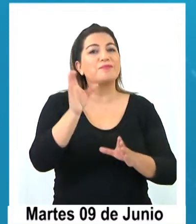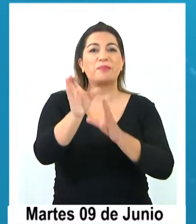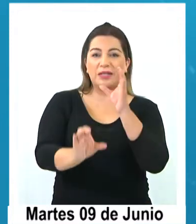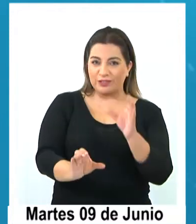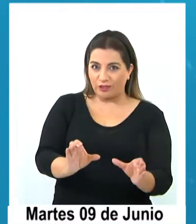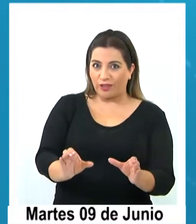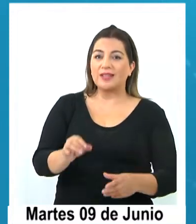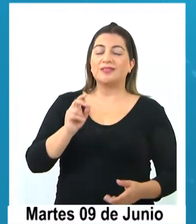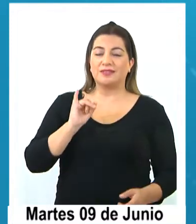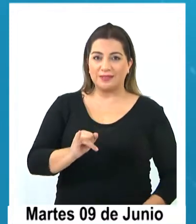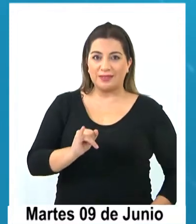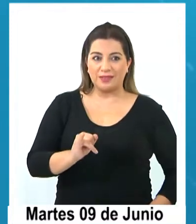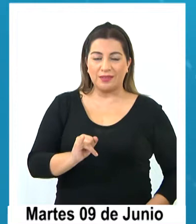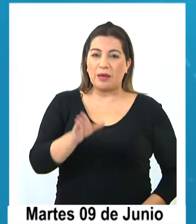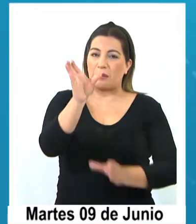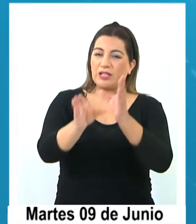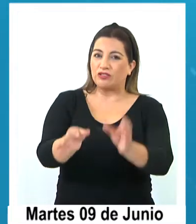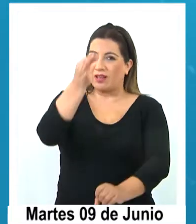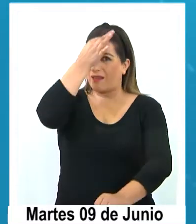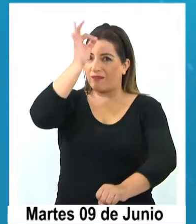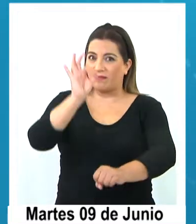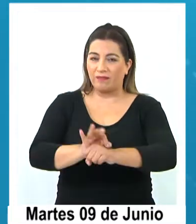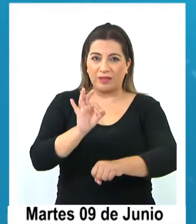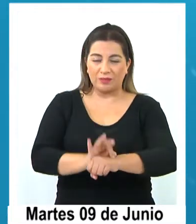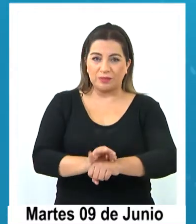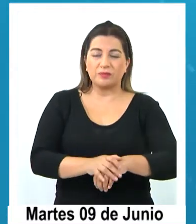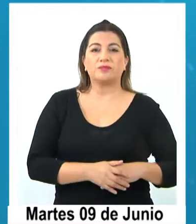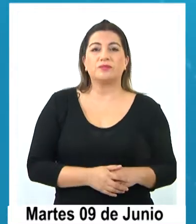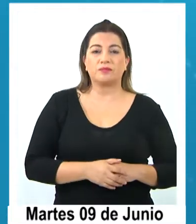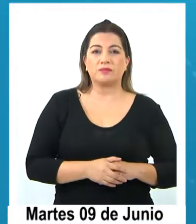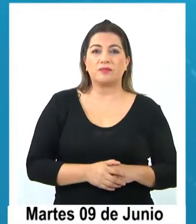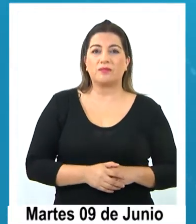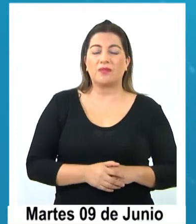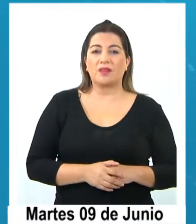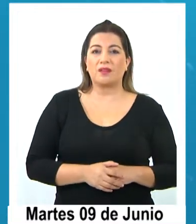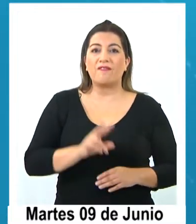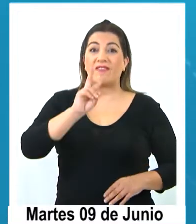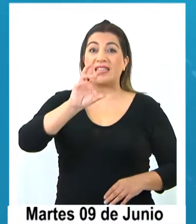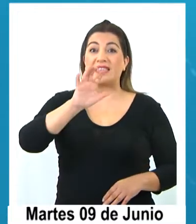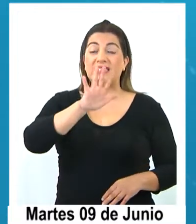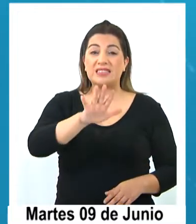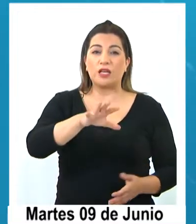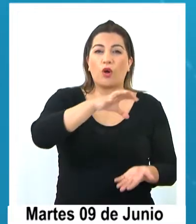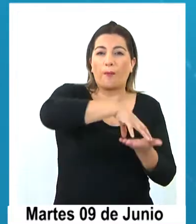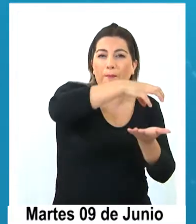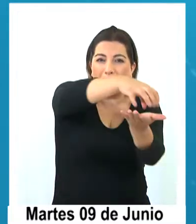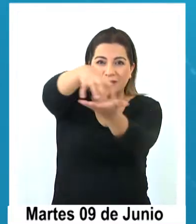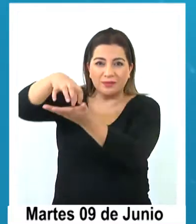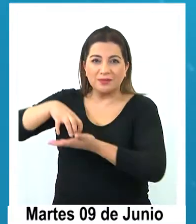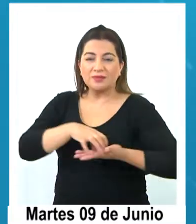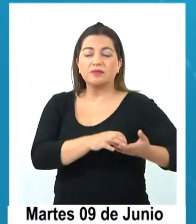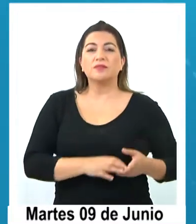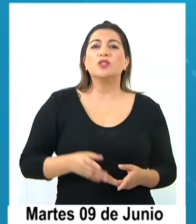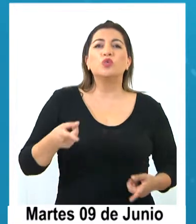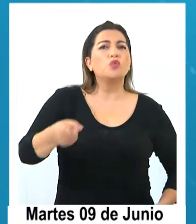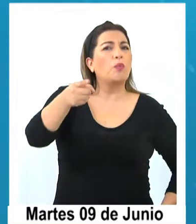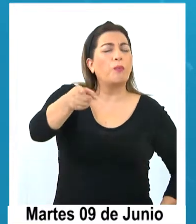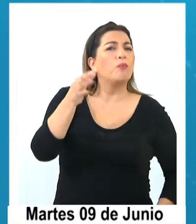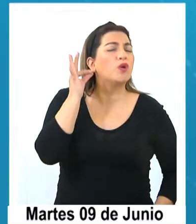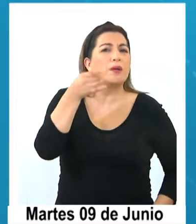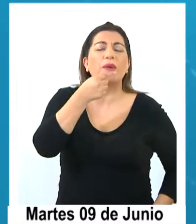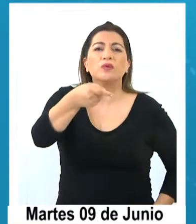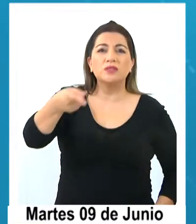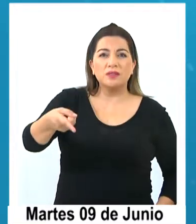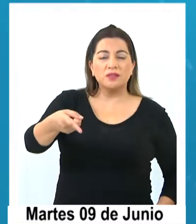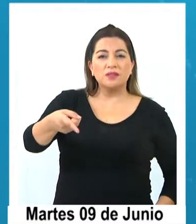¿196.000? Exacto, personas contagiadas en las 25 regiones del país. Liliana, ¿a qué le atribuyes que esto esté